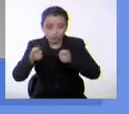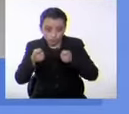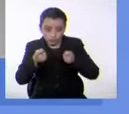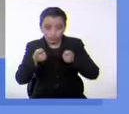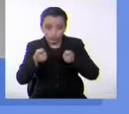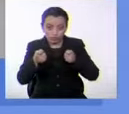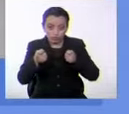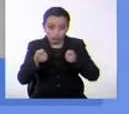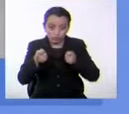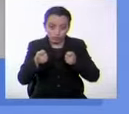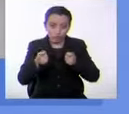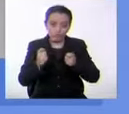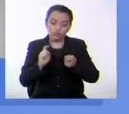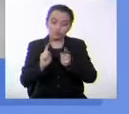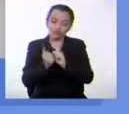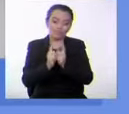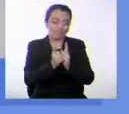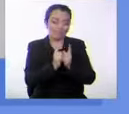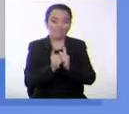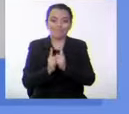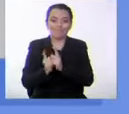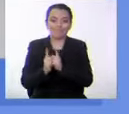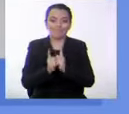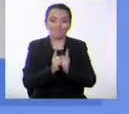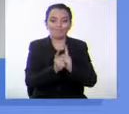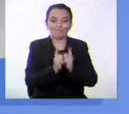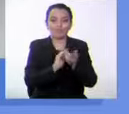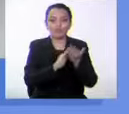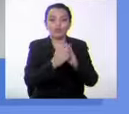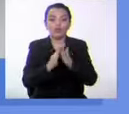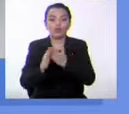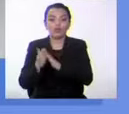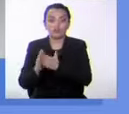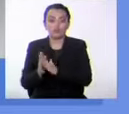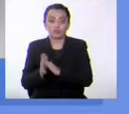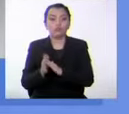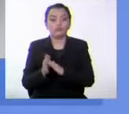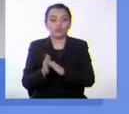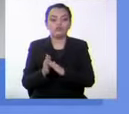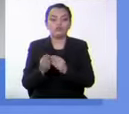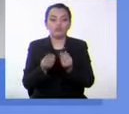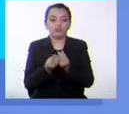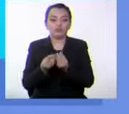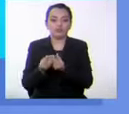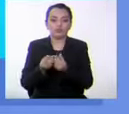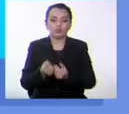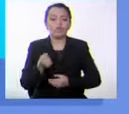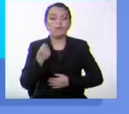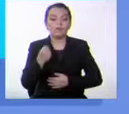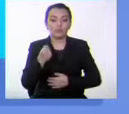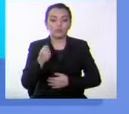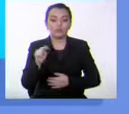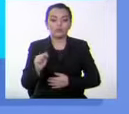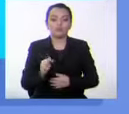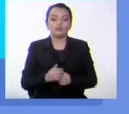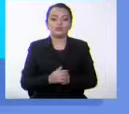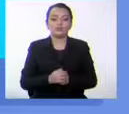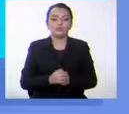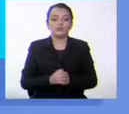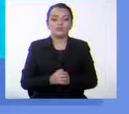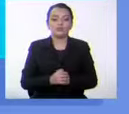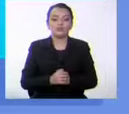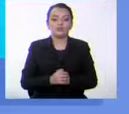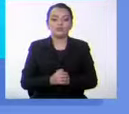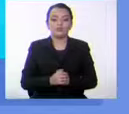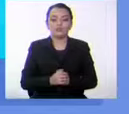social, y así la importancia de que las sociedades tengan un gobierno. Es necesario tener gobierno, porque